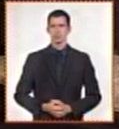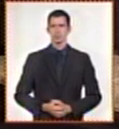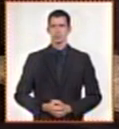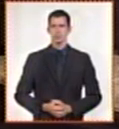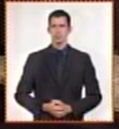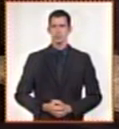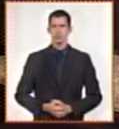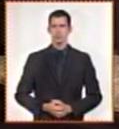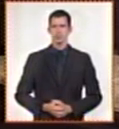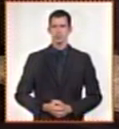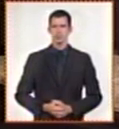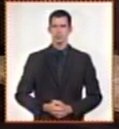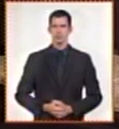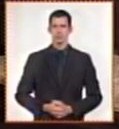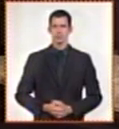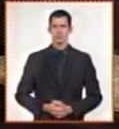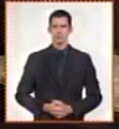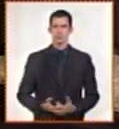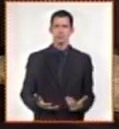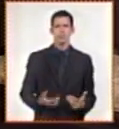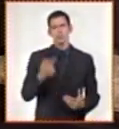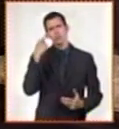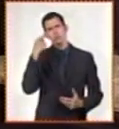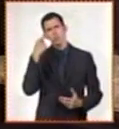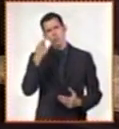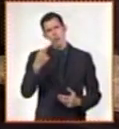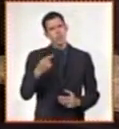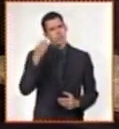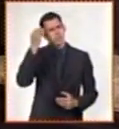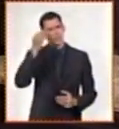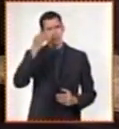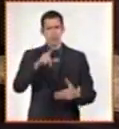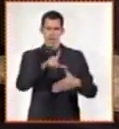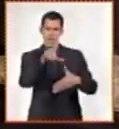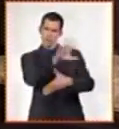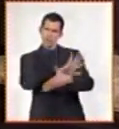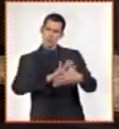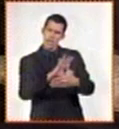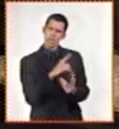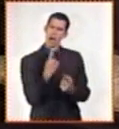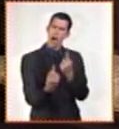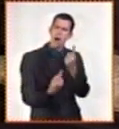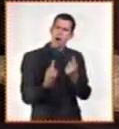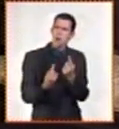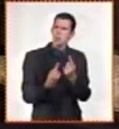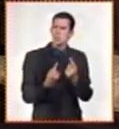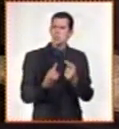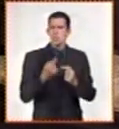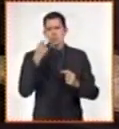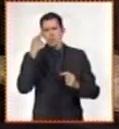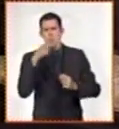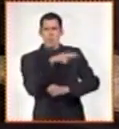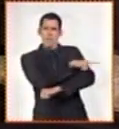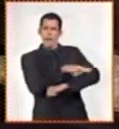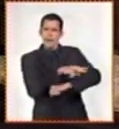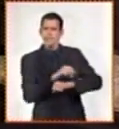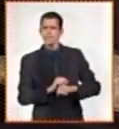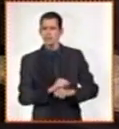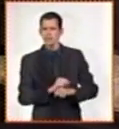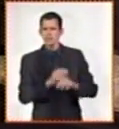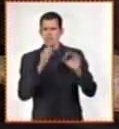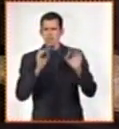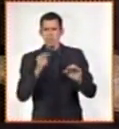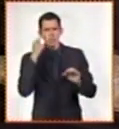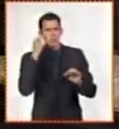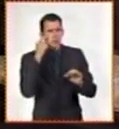países latinoamericanos, uno se encuentra que China es o el primero o el segundo socio comercial de la inmensa